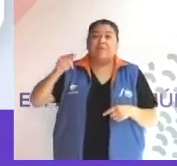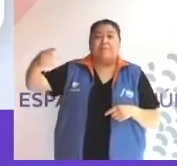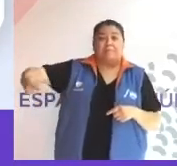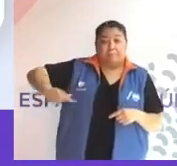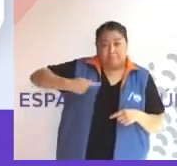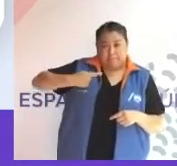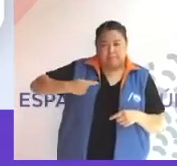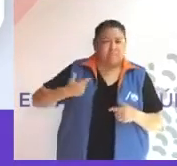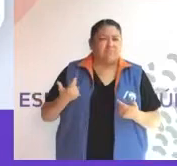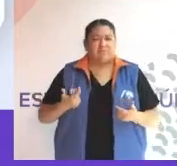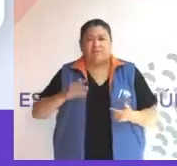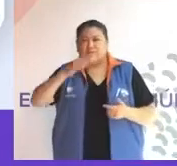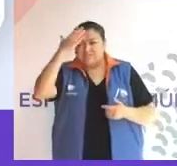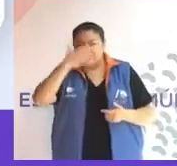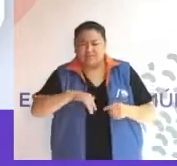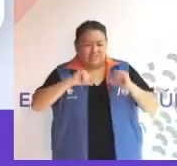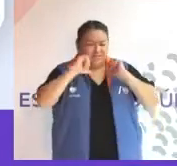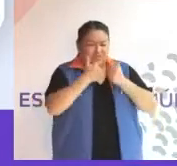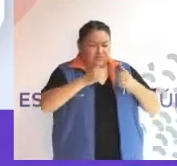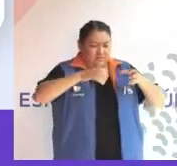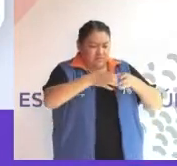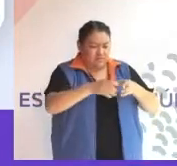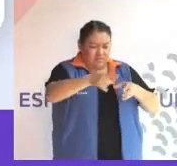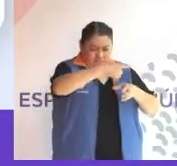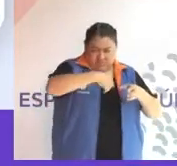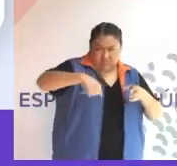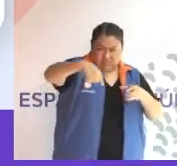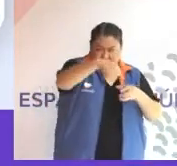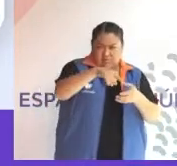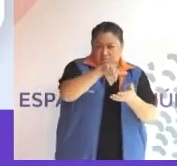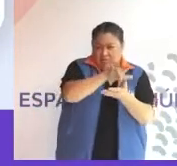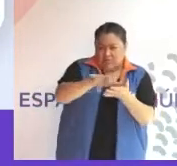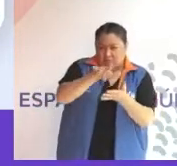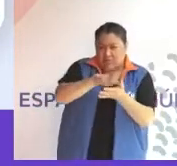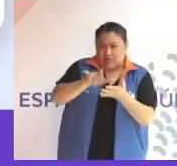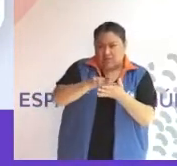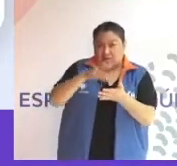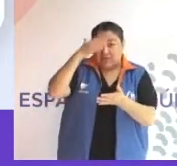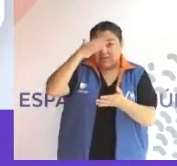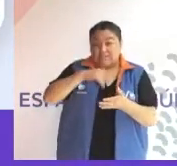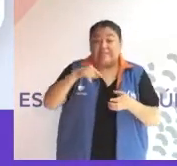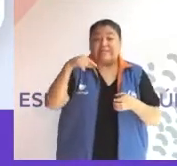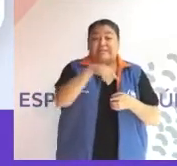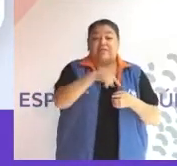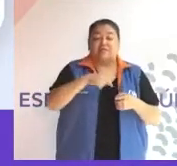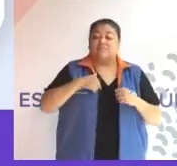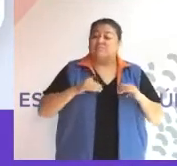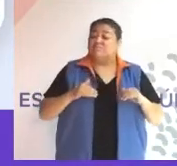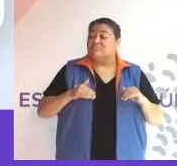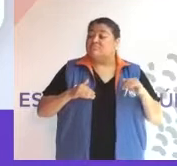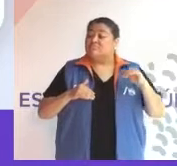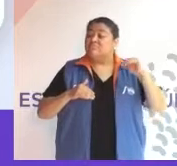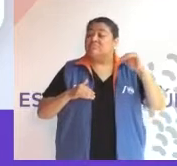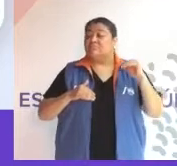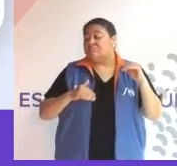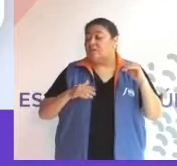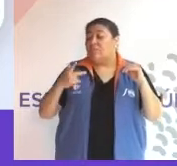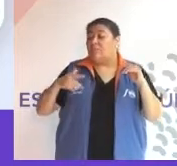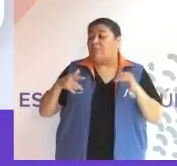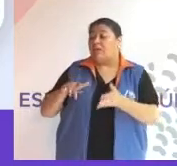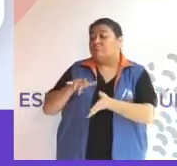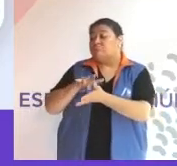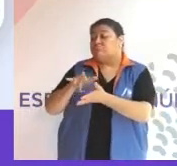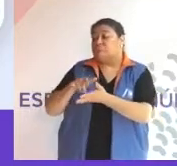también, ¿cómo evitan las organizaciones filantrópicas la tentación de definir desde el privilegio esta dignidad